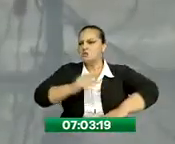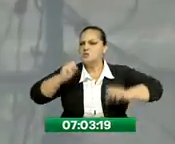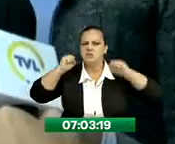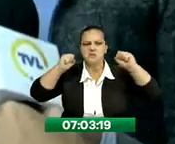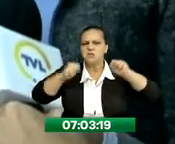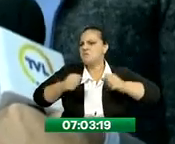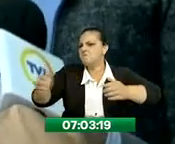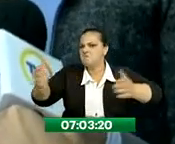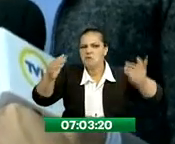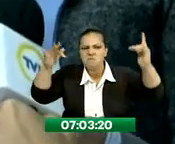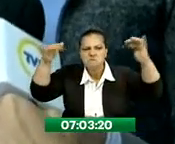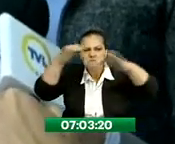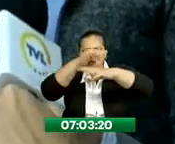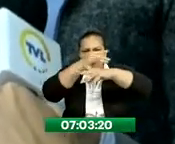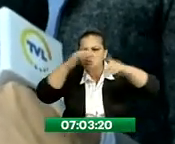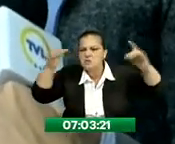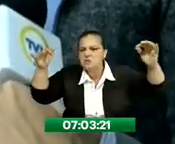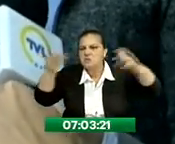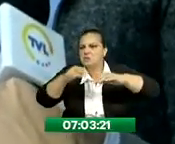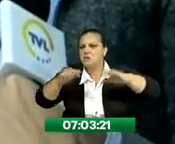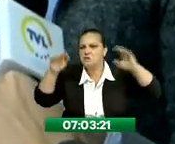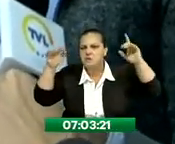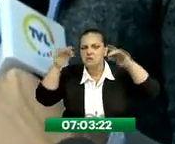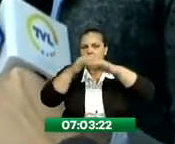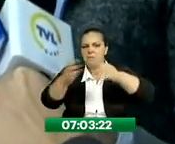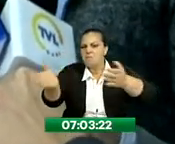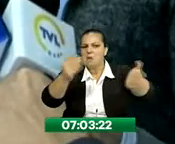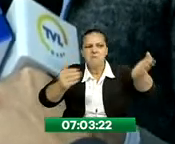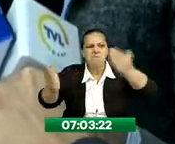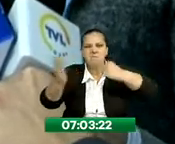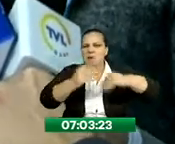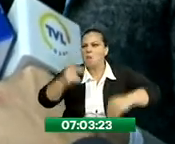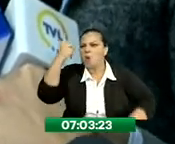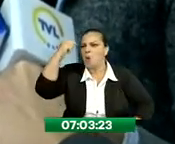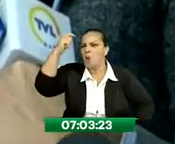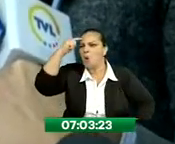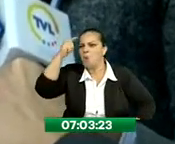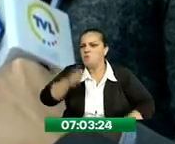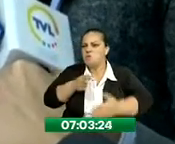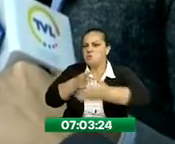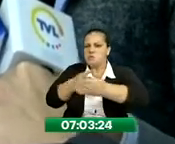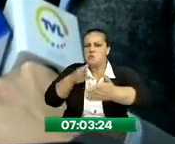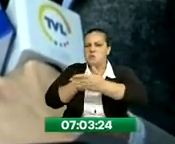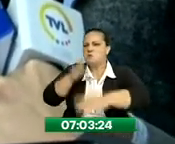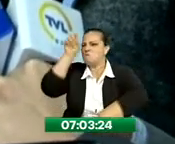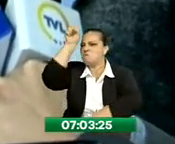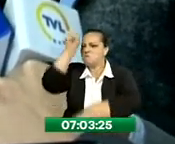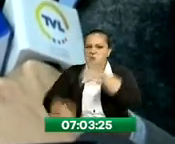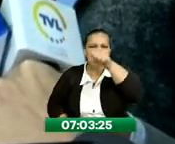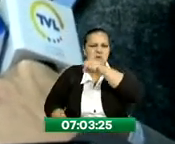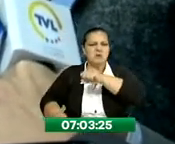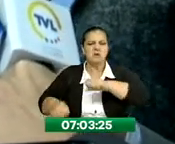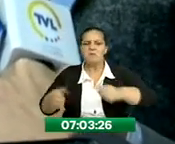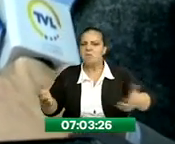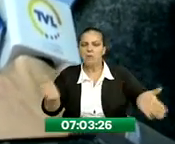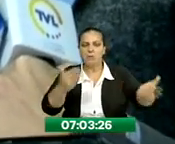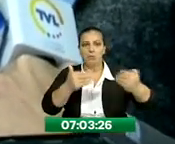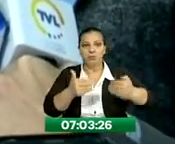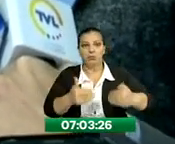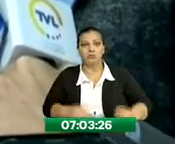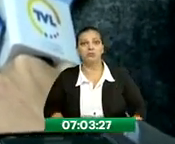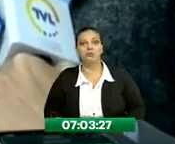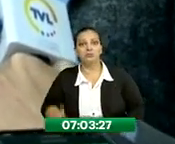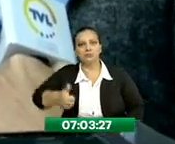octubre. El proceso legal continúa y hoy más que nunca con la firme convicción de mi inocencia. Creo que